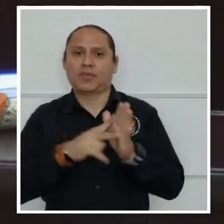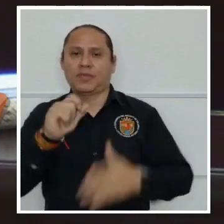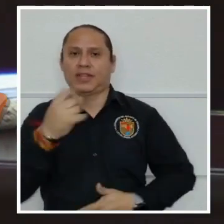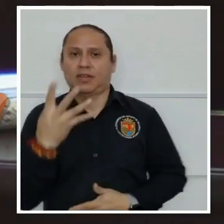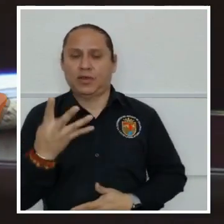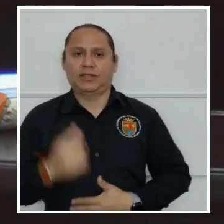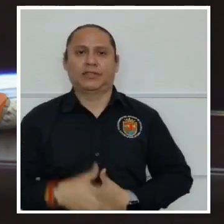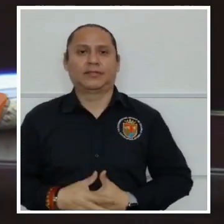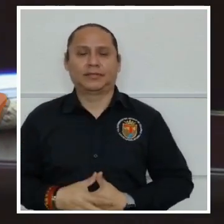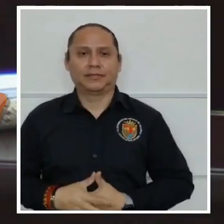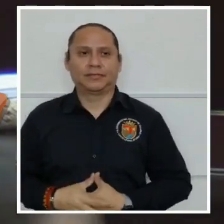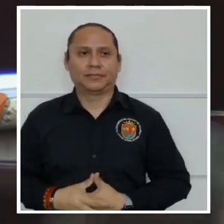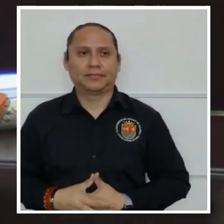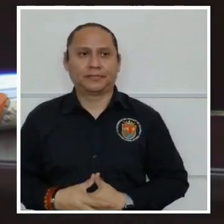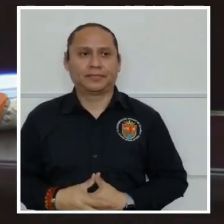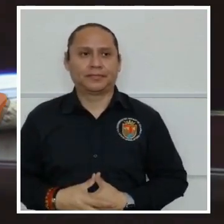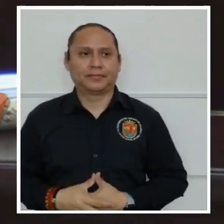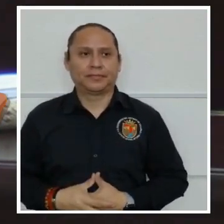2024.